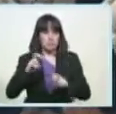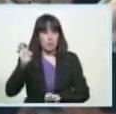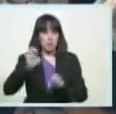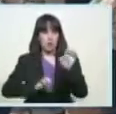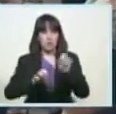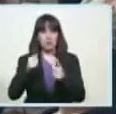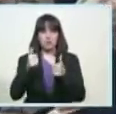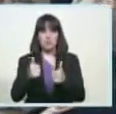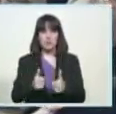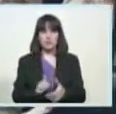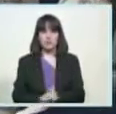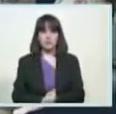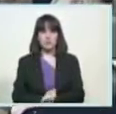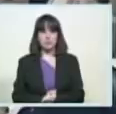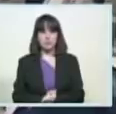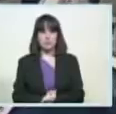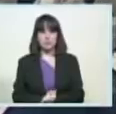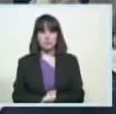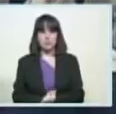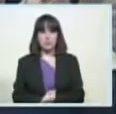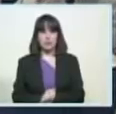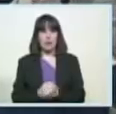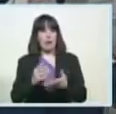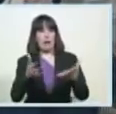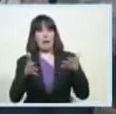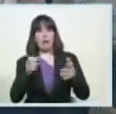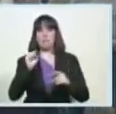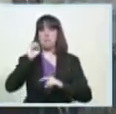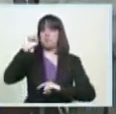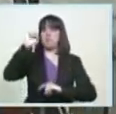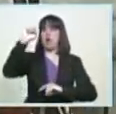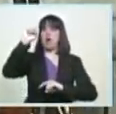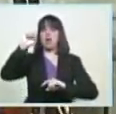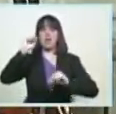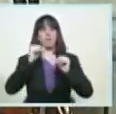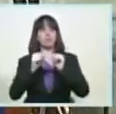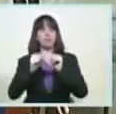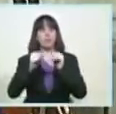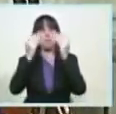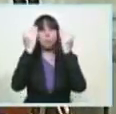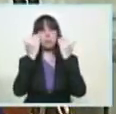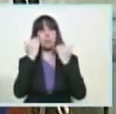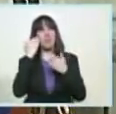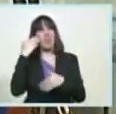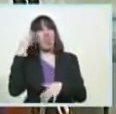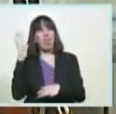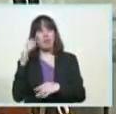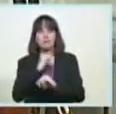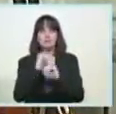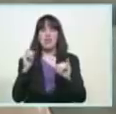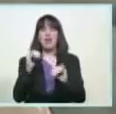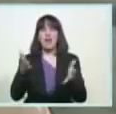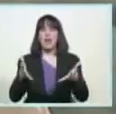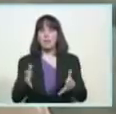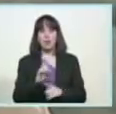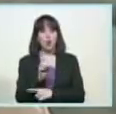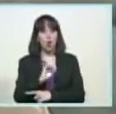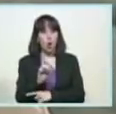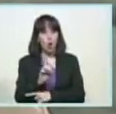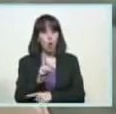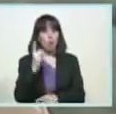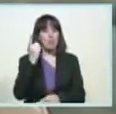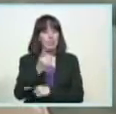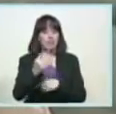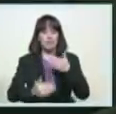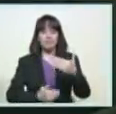nos cantemos victoria nunca jamás hay victoria permanente hay que estar en batalla permanente de batallas y hay bastantes y victorias